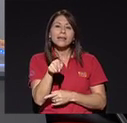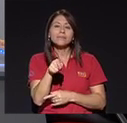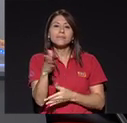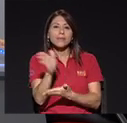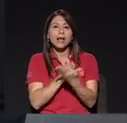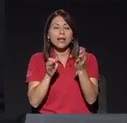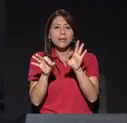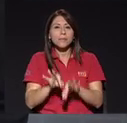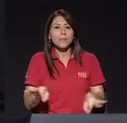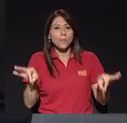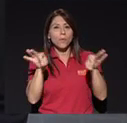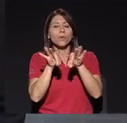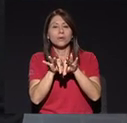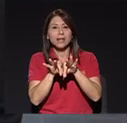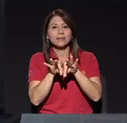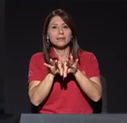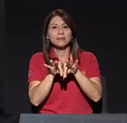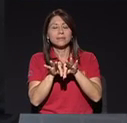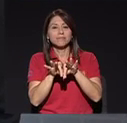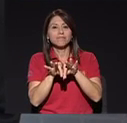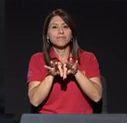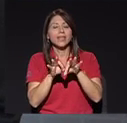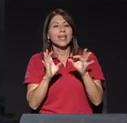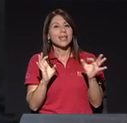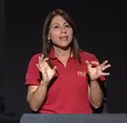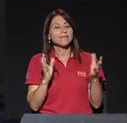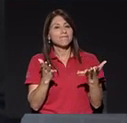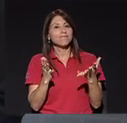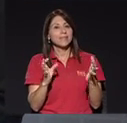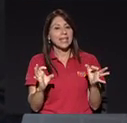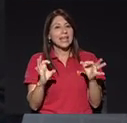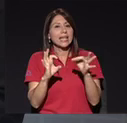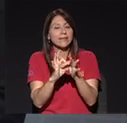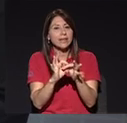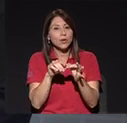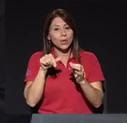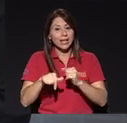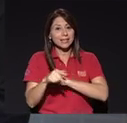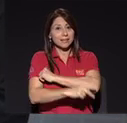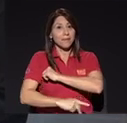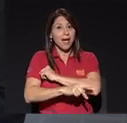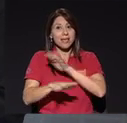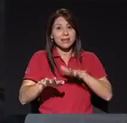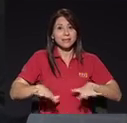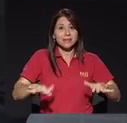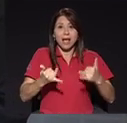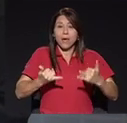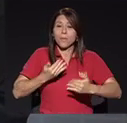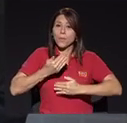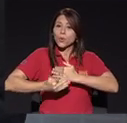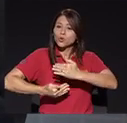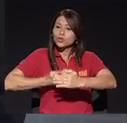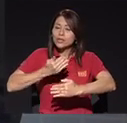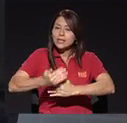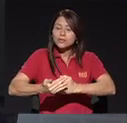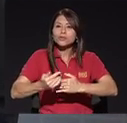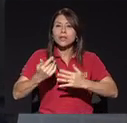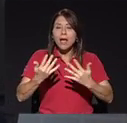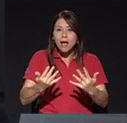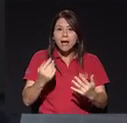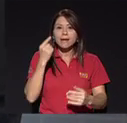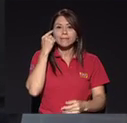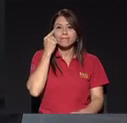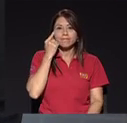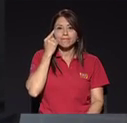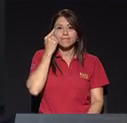Hay un punto importante y que tiene que ver con que este país está pasando por procesos de reflexión